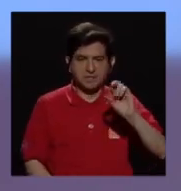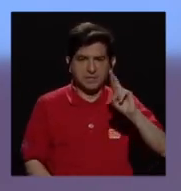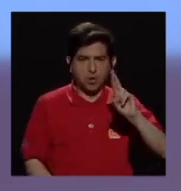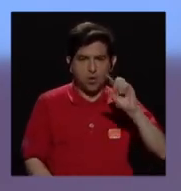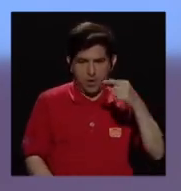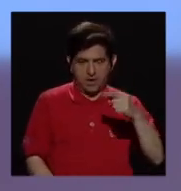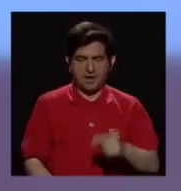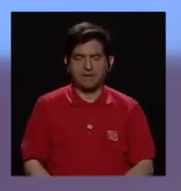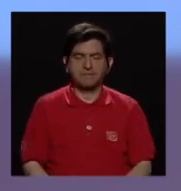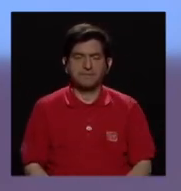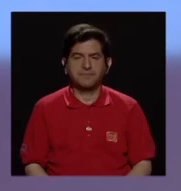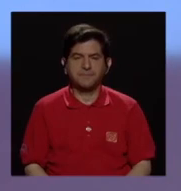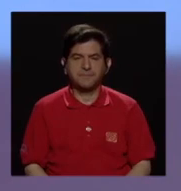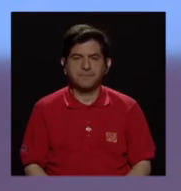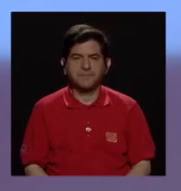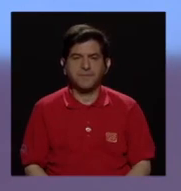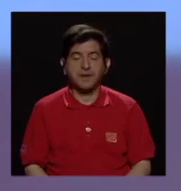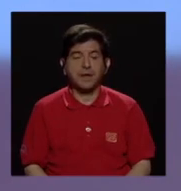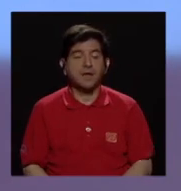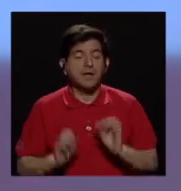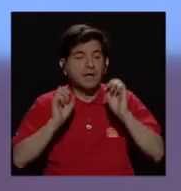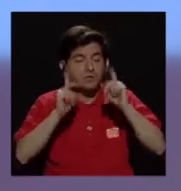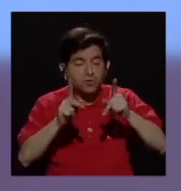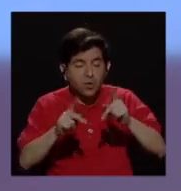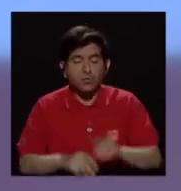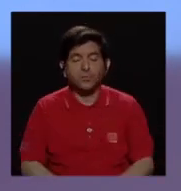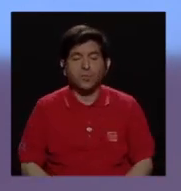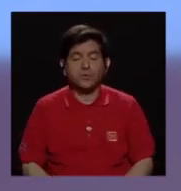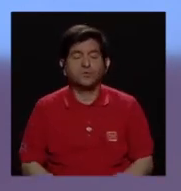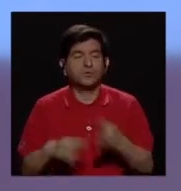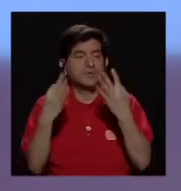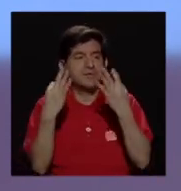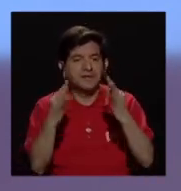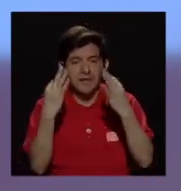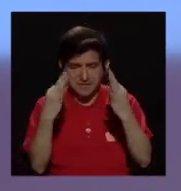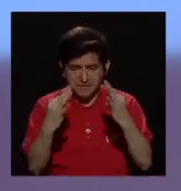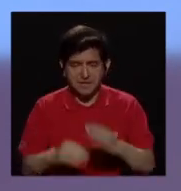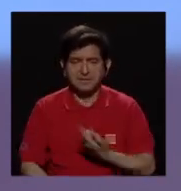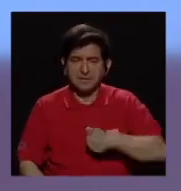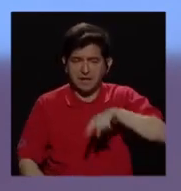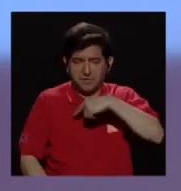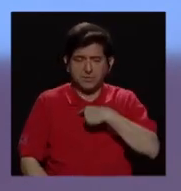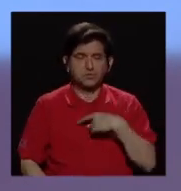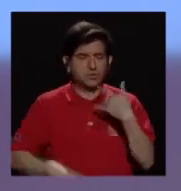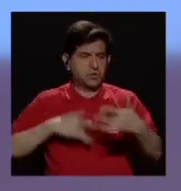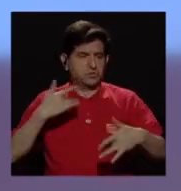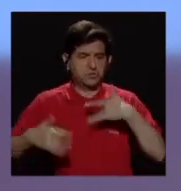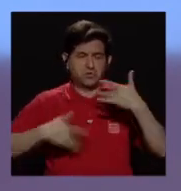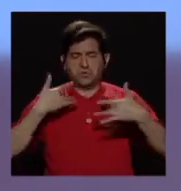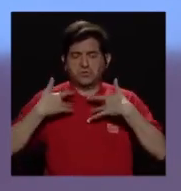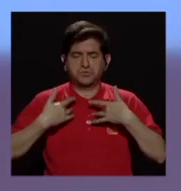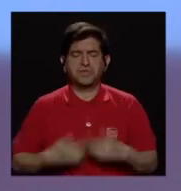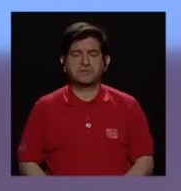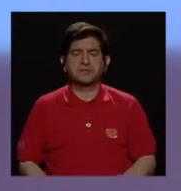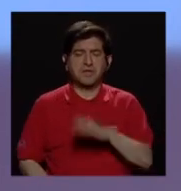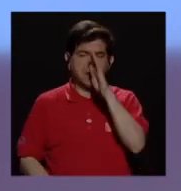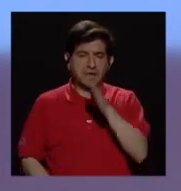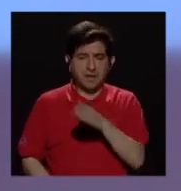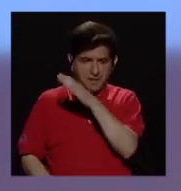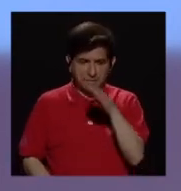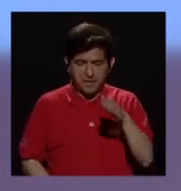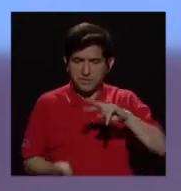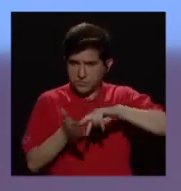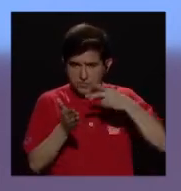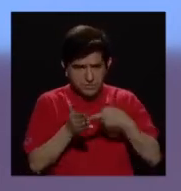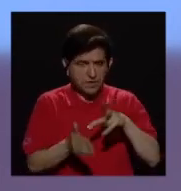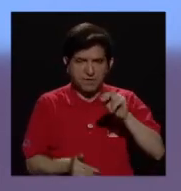justamente eso es permitirnos ese espacio para celebrar, para sentirnos que tenemos una bendición y no un pecado